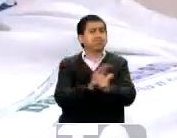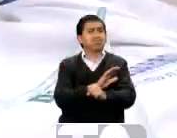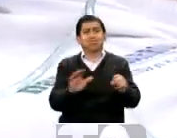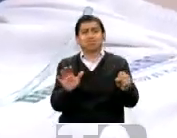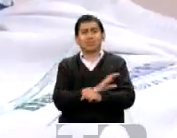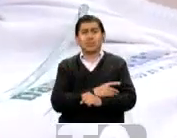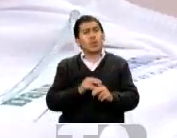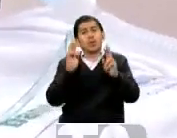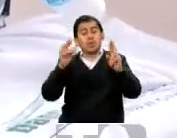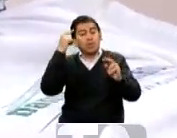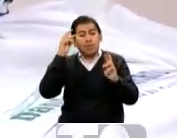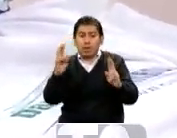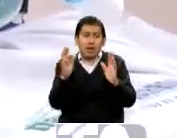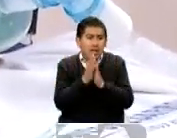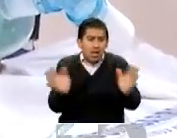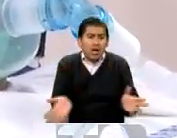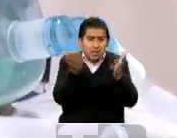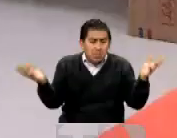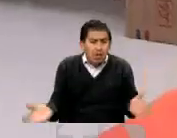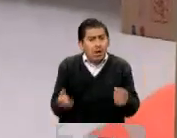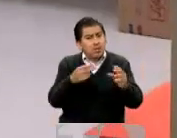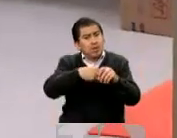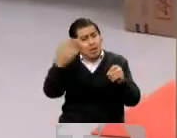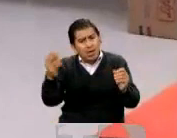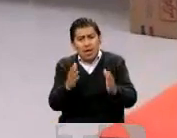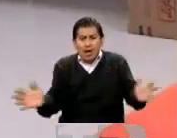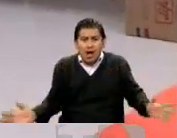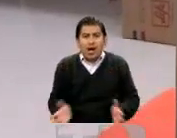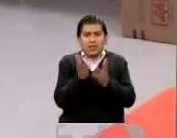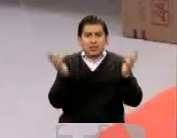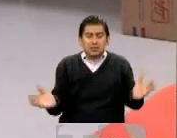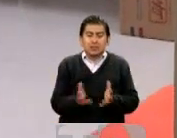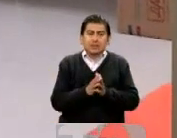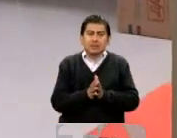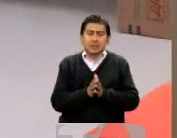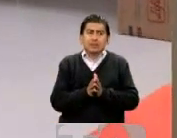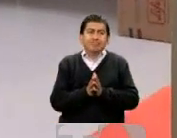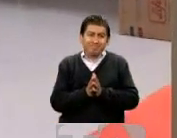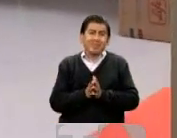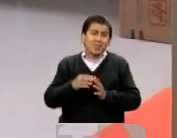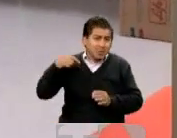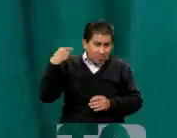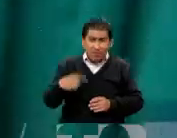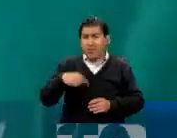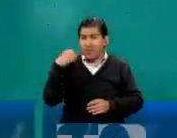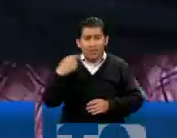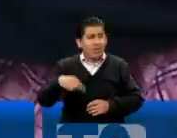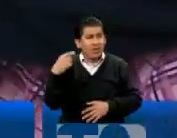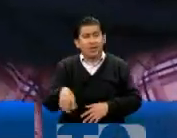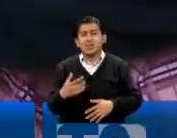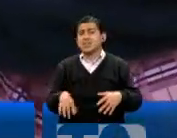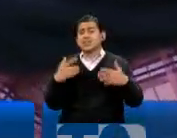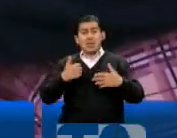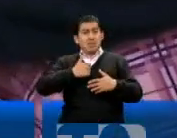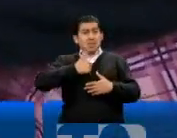que algún paciente salga victorioso y con ello se abre un espacio más de atención además de luchar a diario con la enfermedad hay médicos que la